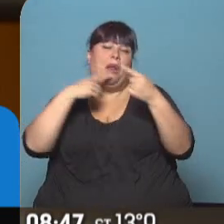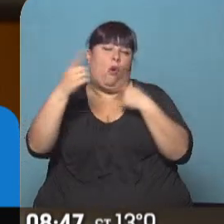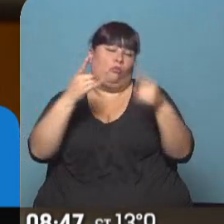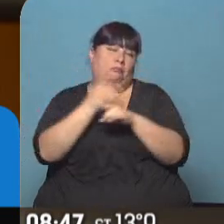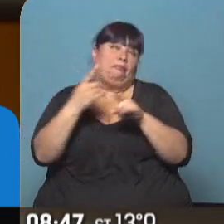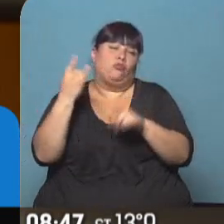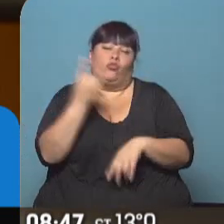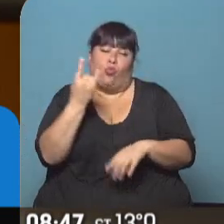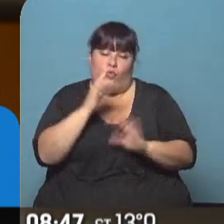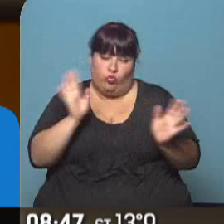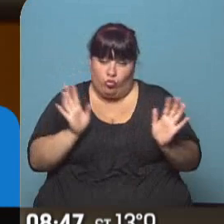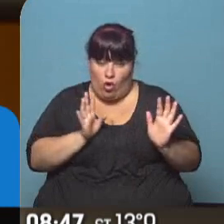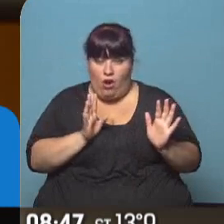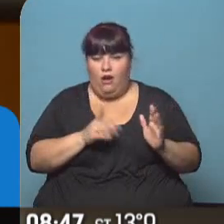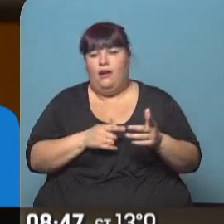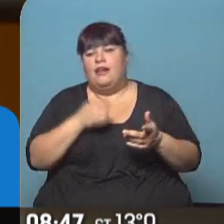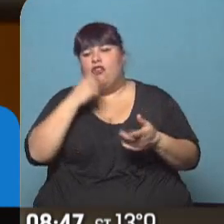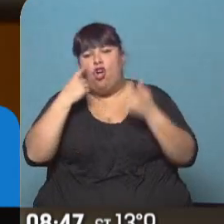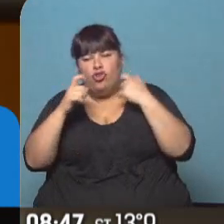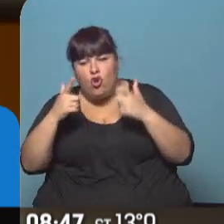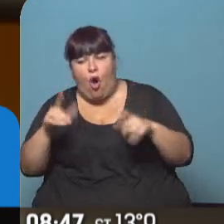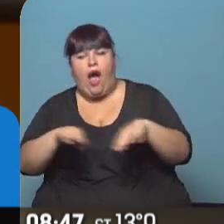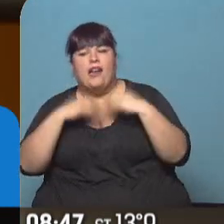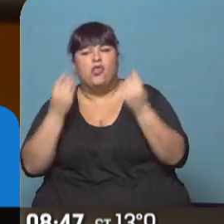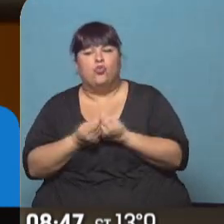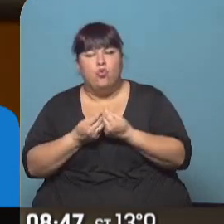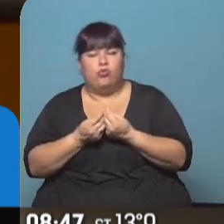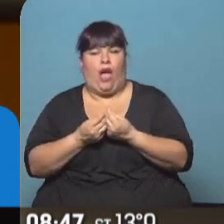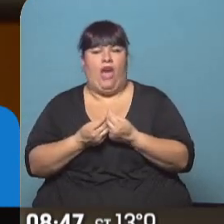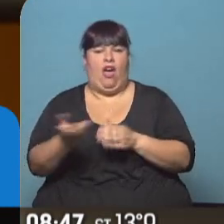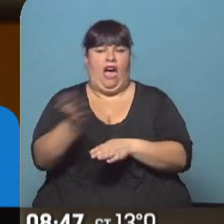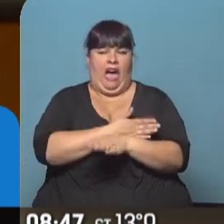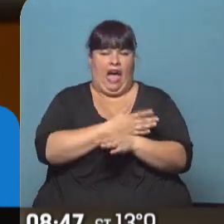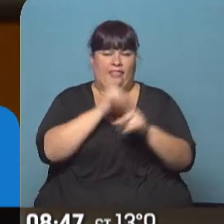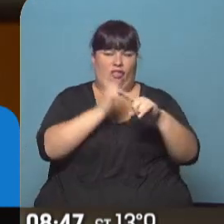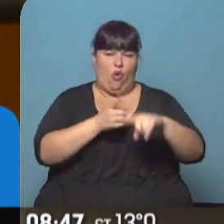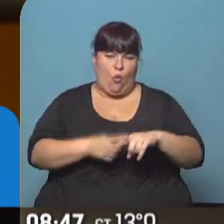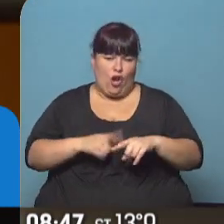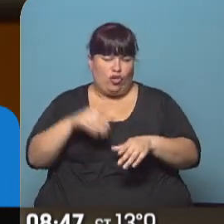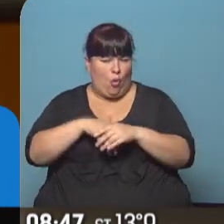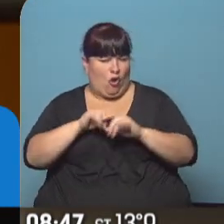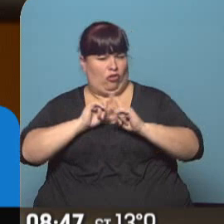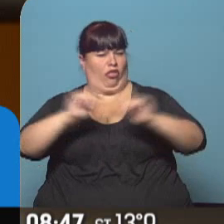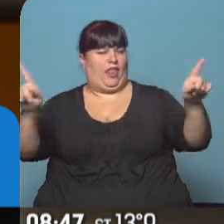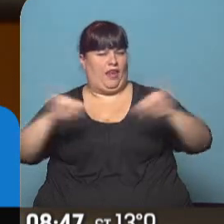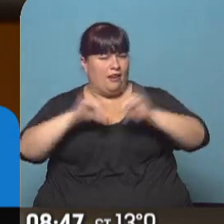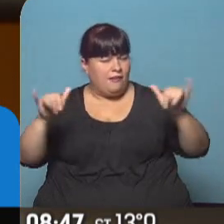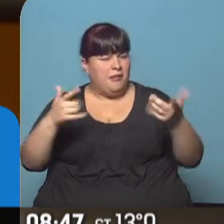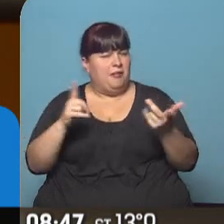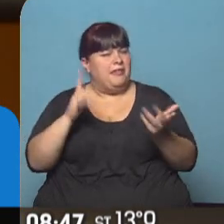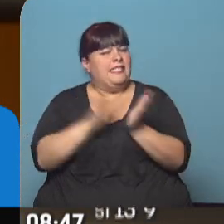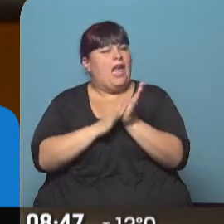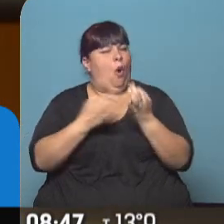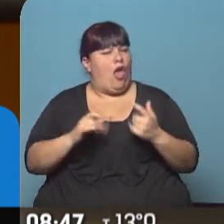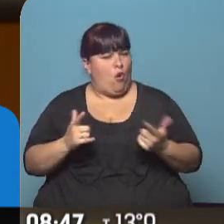trucho, por decirlo de alguna manera, sin control, donde los resultados se dieron antes de que se recontaran los votos, sin ningún tipo de